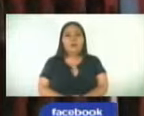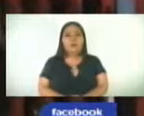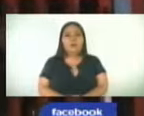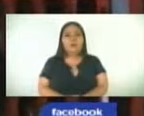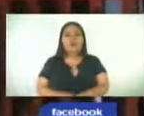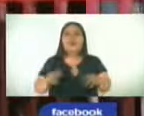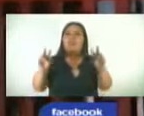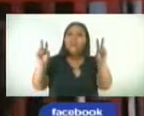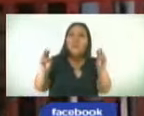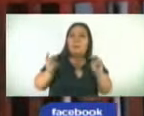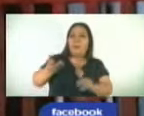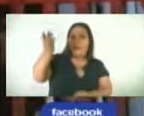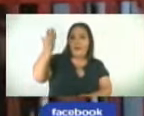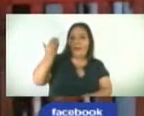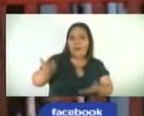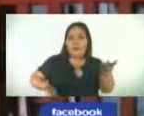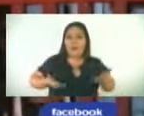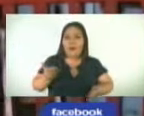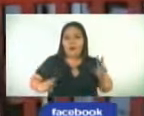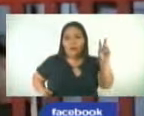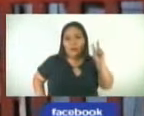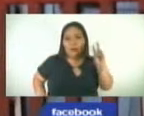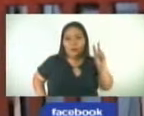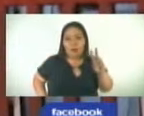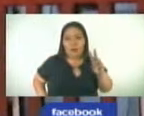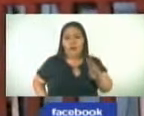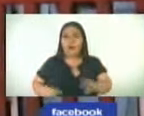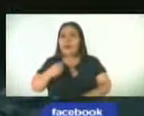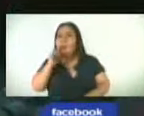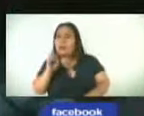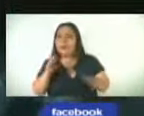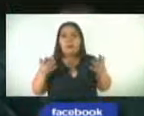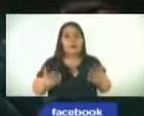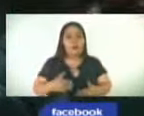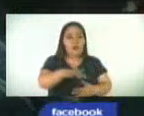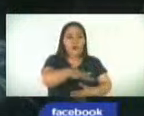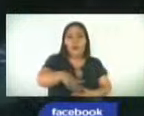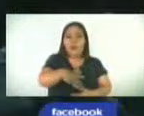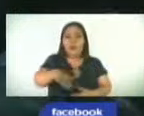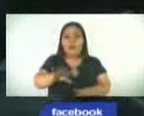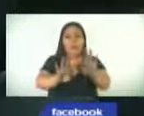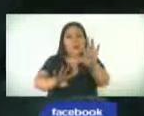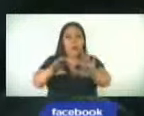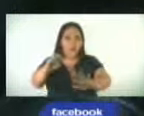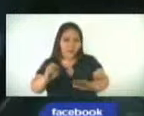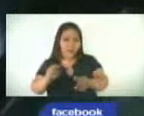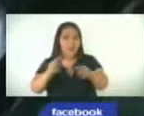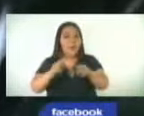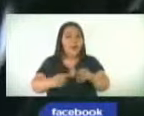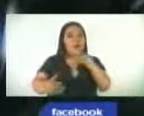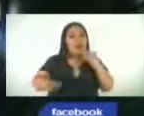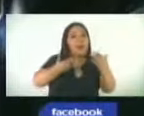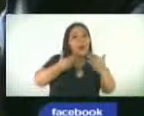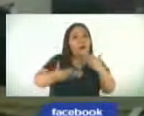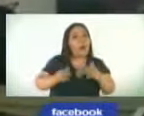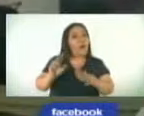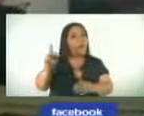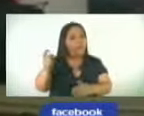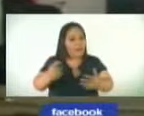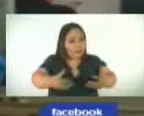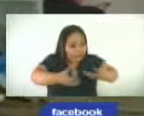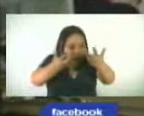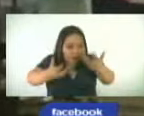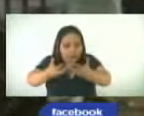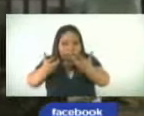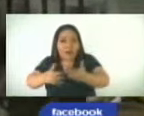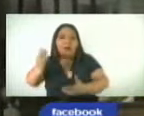Respecto al incendio ocurrido en el mercado central, Solano confirmó que son más de 90 los puestos afectados, aunque detalló que aún se realizan investigaciones